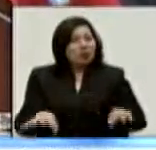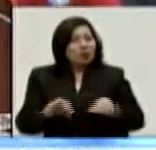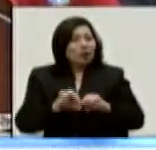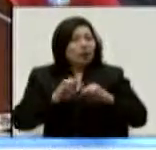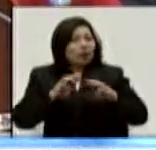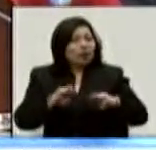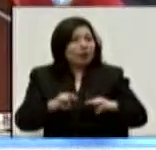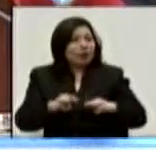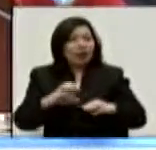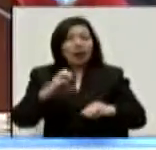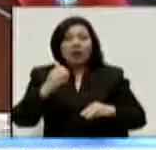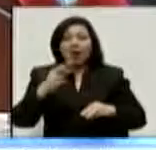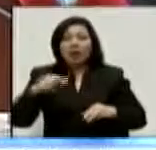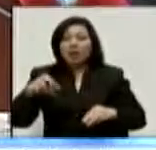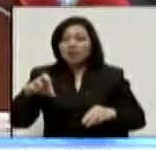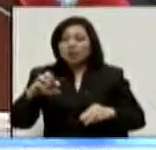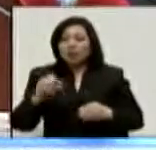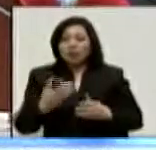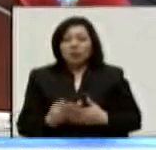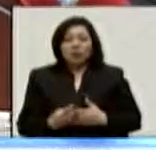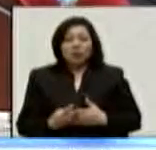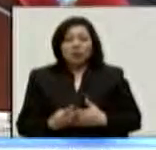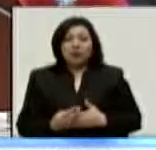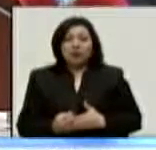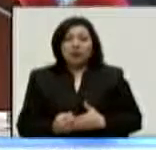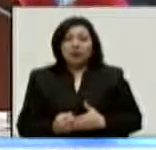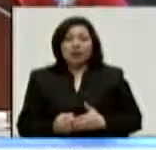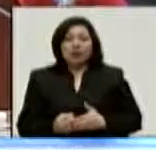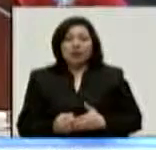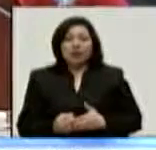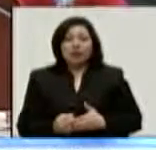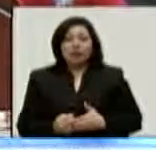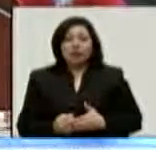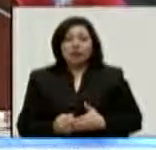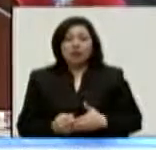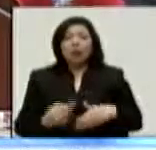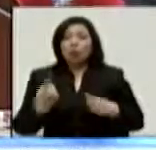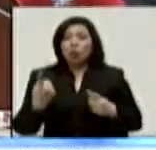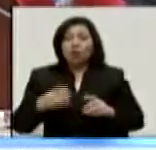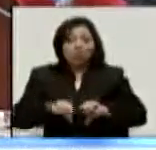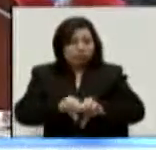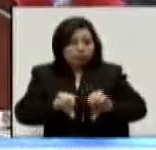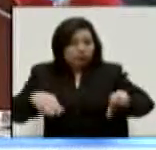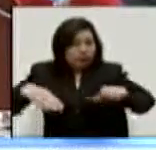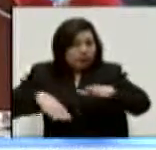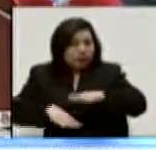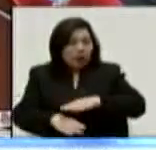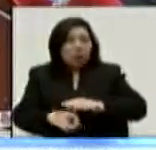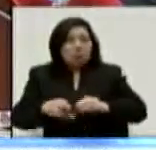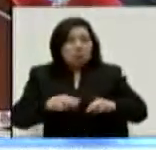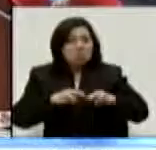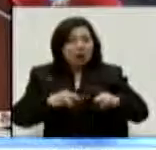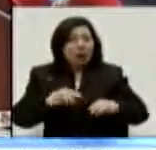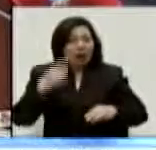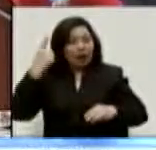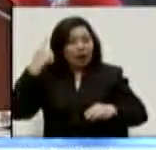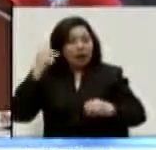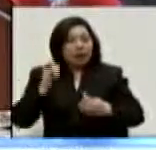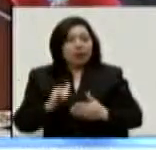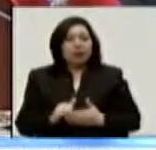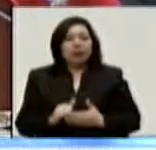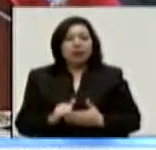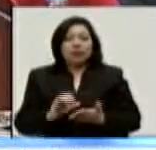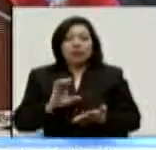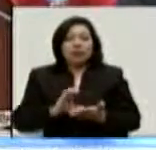del mar Caspio, desde el cual sale dos ductos, uno por Georgia hasta el mar Negro, y el otro llega hasta Tbilisi,